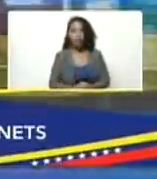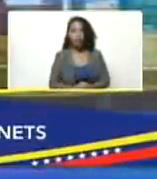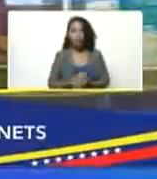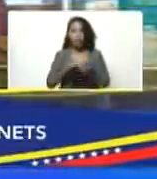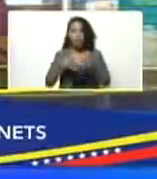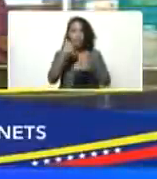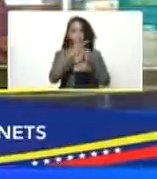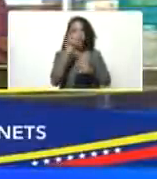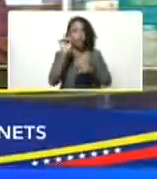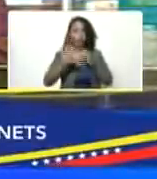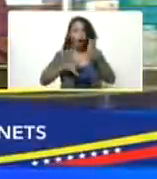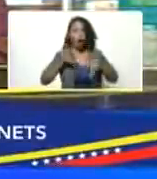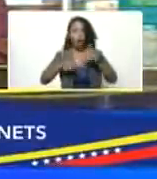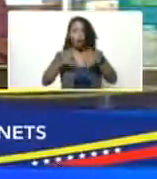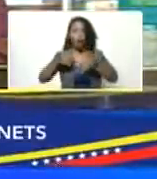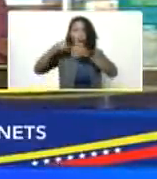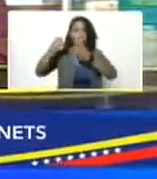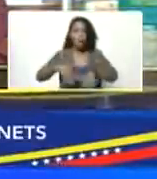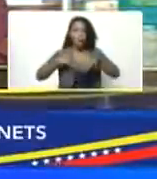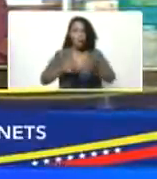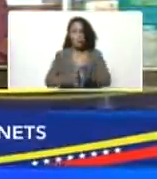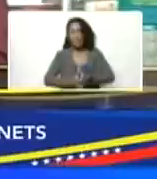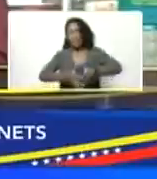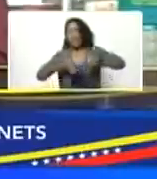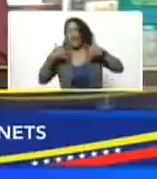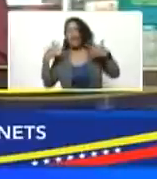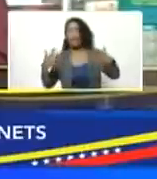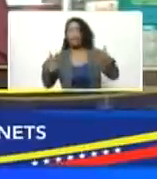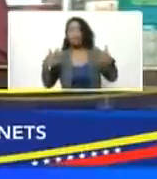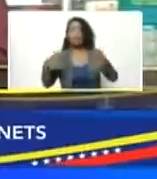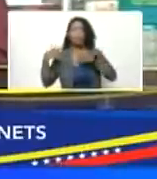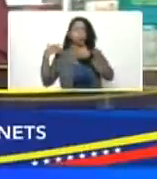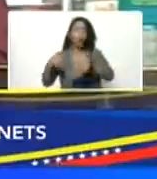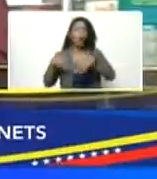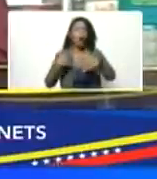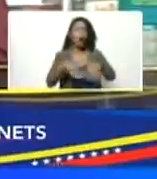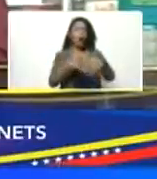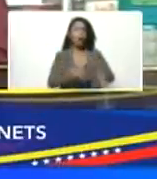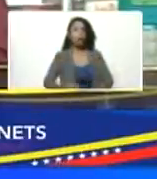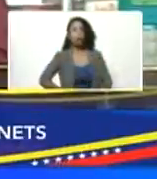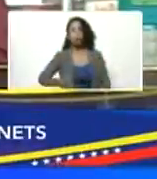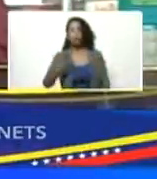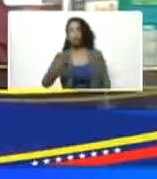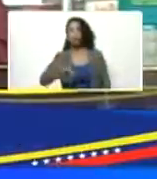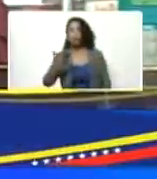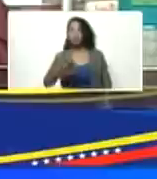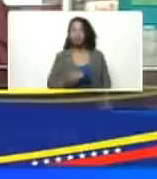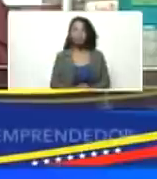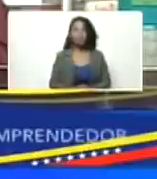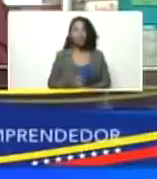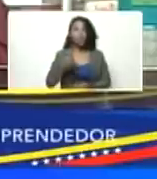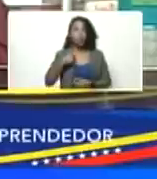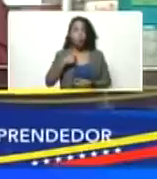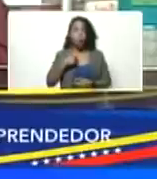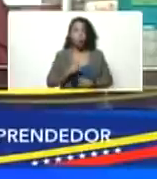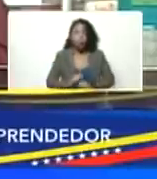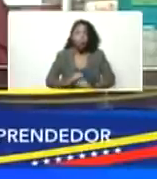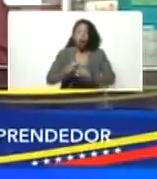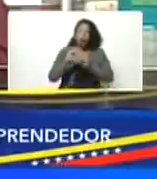después de ese acto y esa marcha gigantesca, monumental. Yo quedé